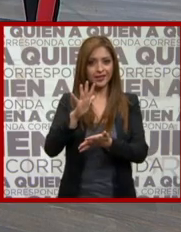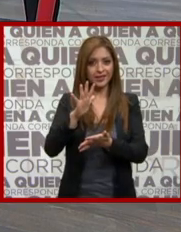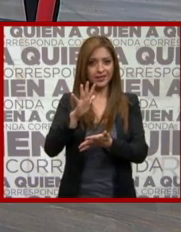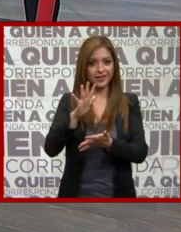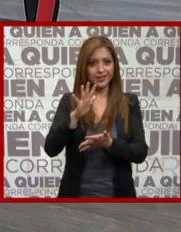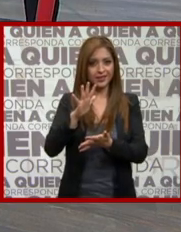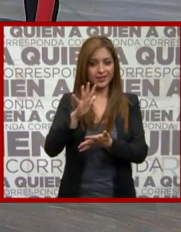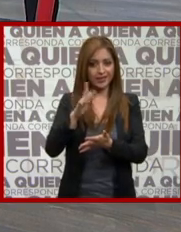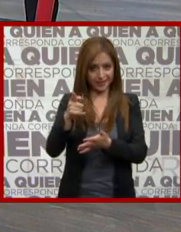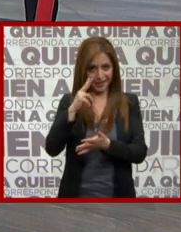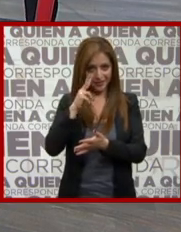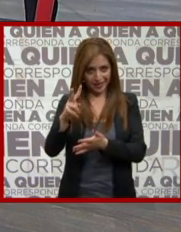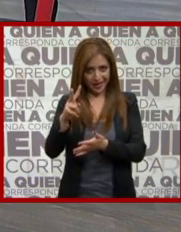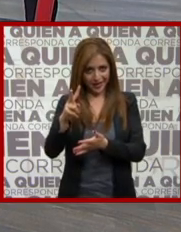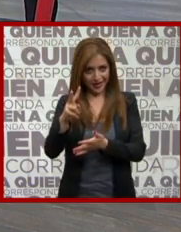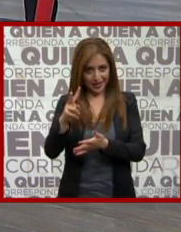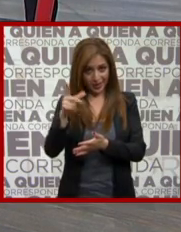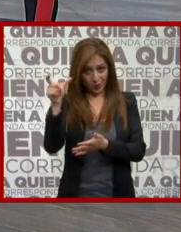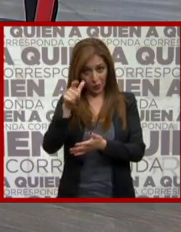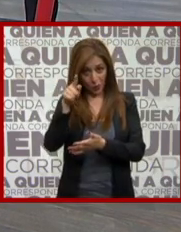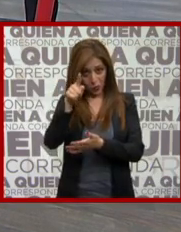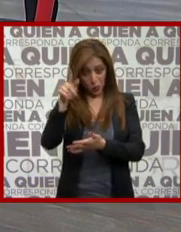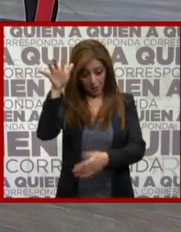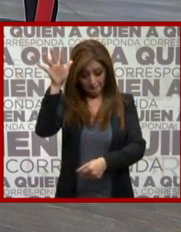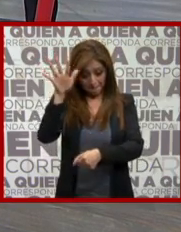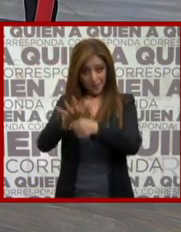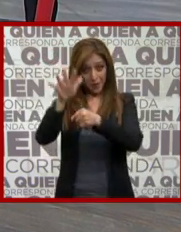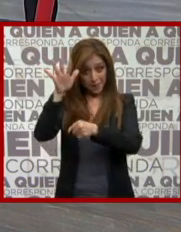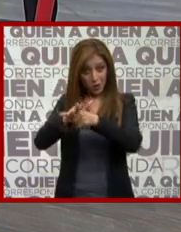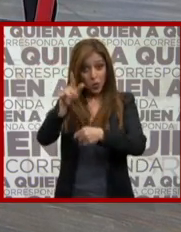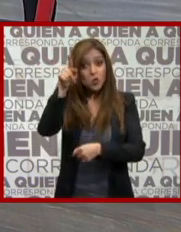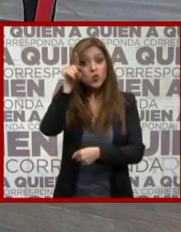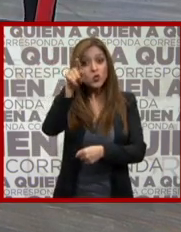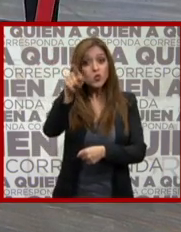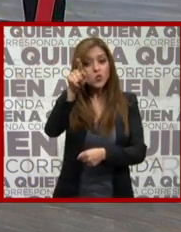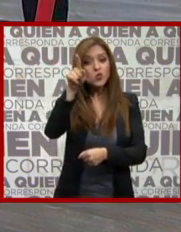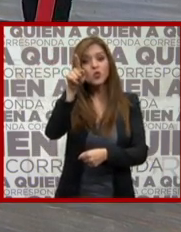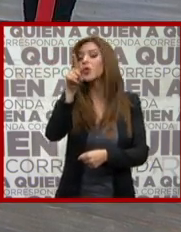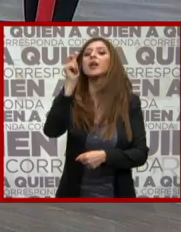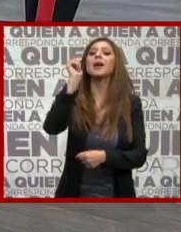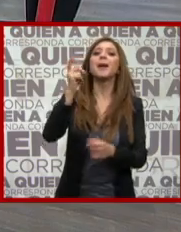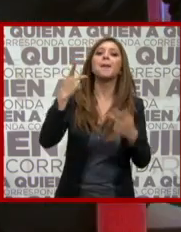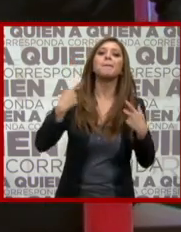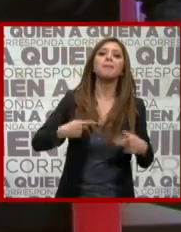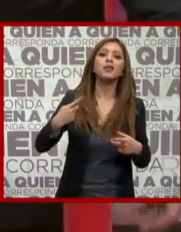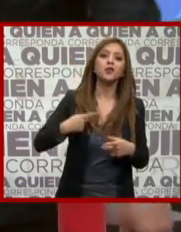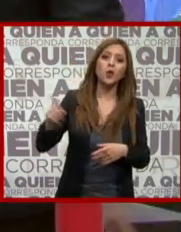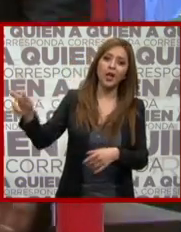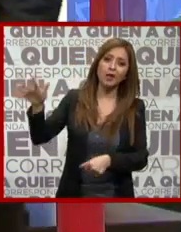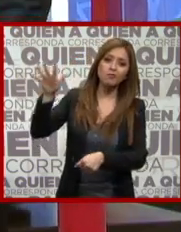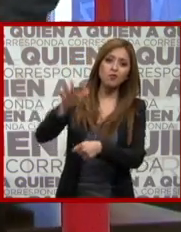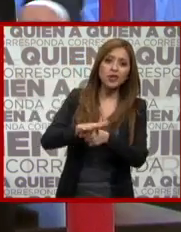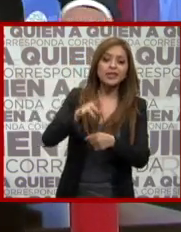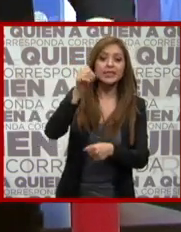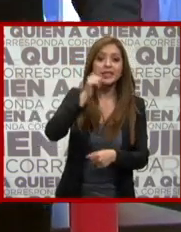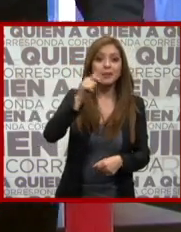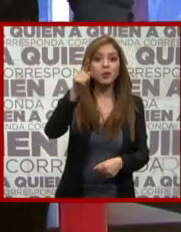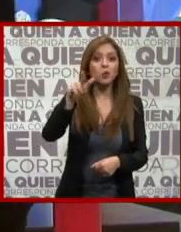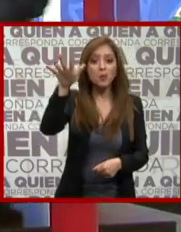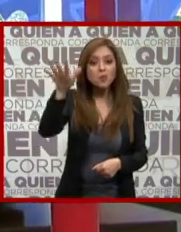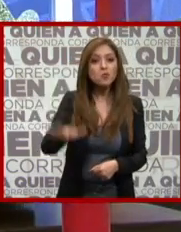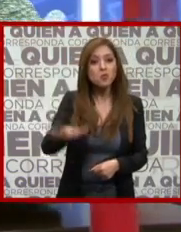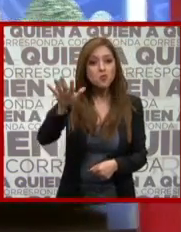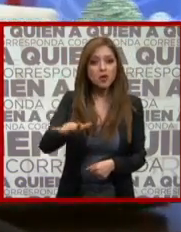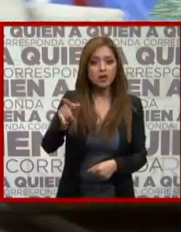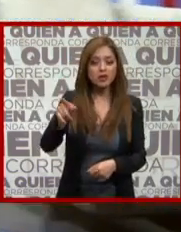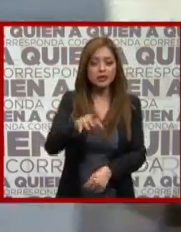está. Ok. Cada vez que tú presiones este botón, porque tú vas a ser el privilegiado que va a apretar este botón, ¿ok? Cada vez que tú lo hagas, ellos van a